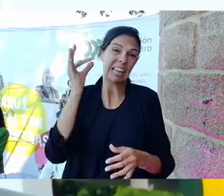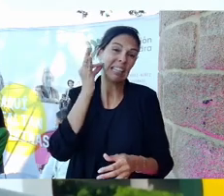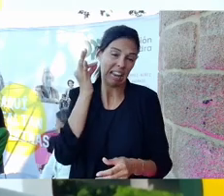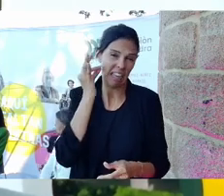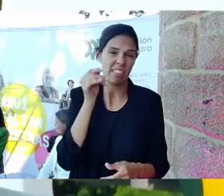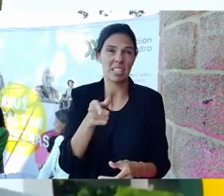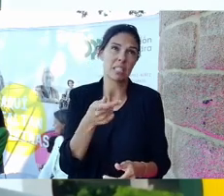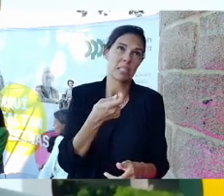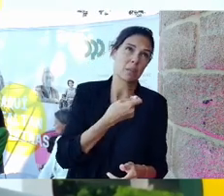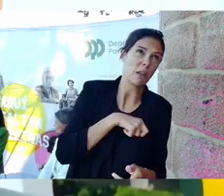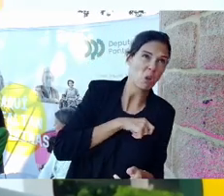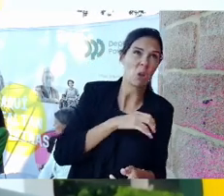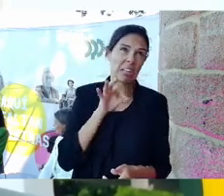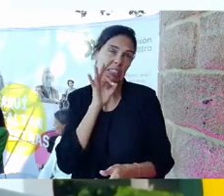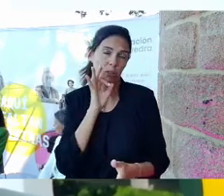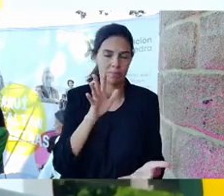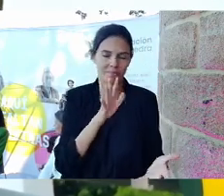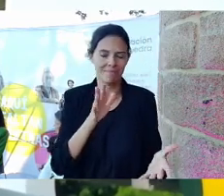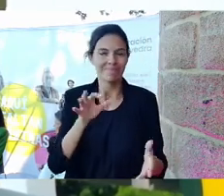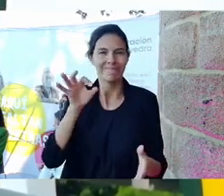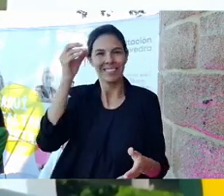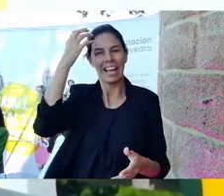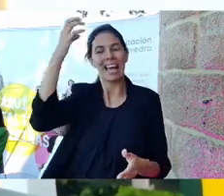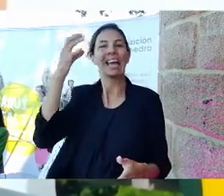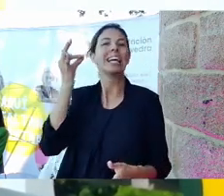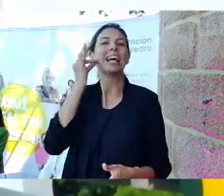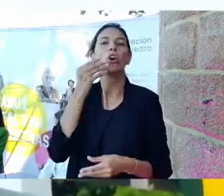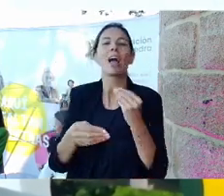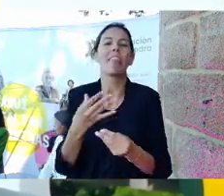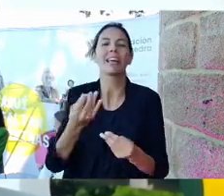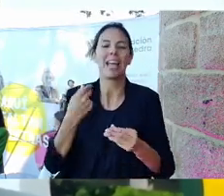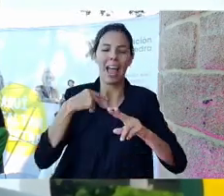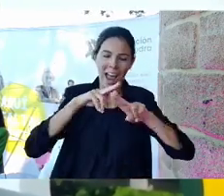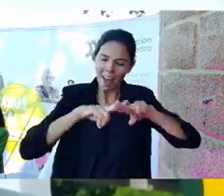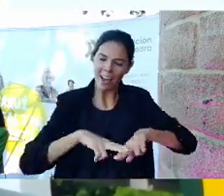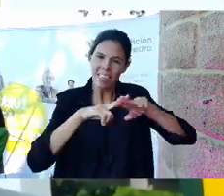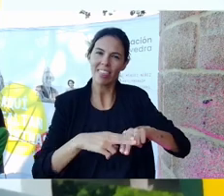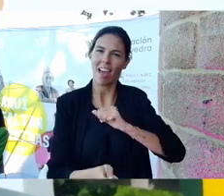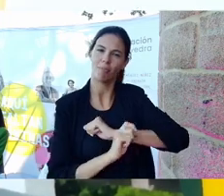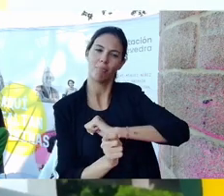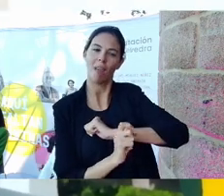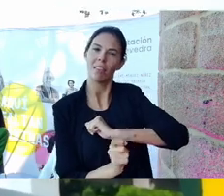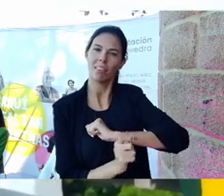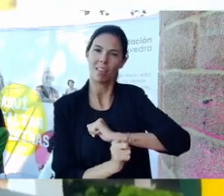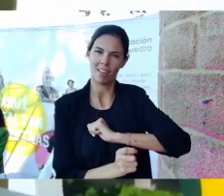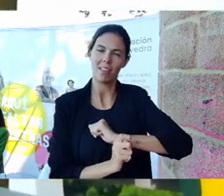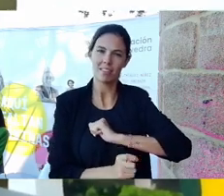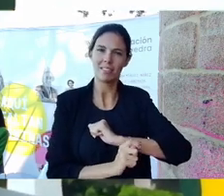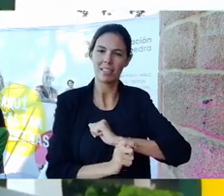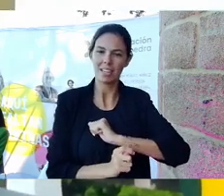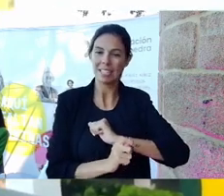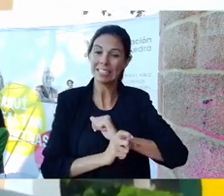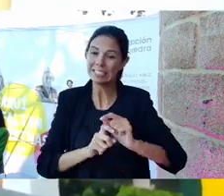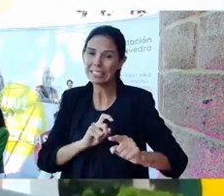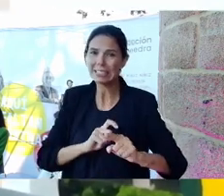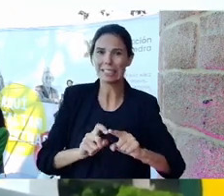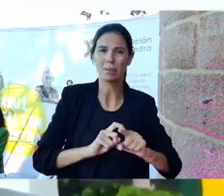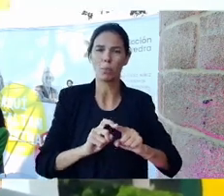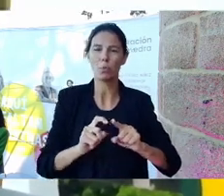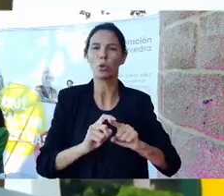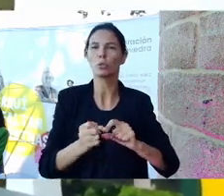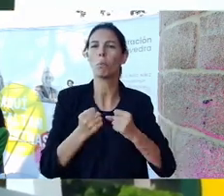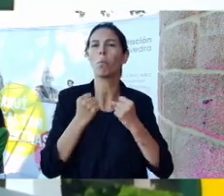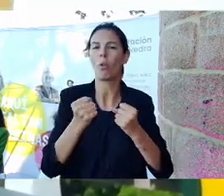reginalidade, en español, en galego, ¿no? E que se dedica a analizar as estrategias que desenvolveron todas